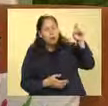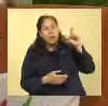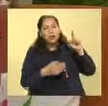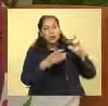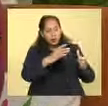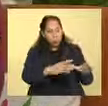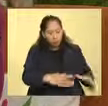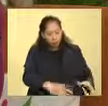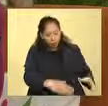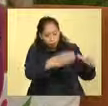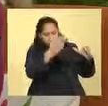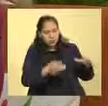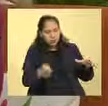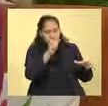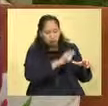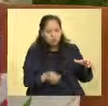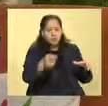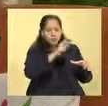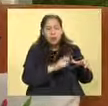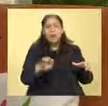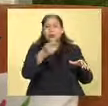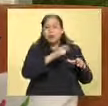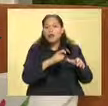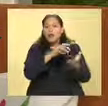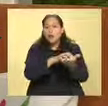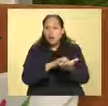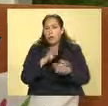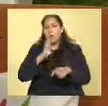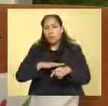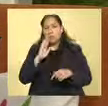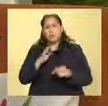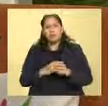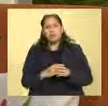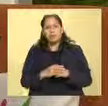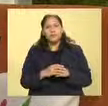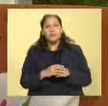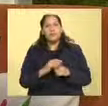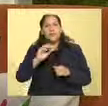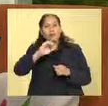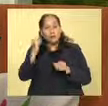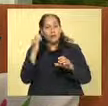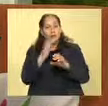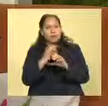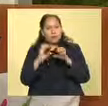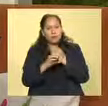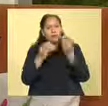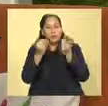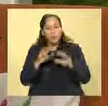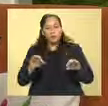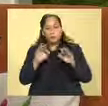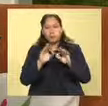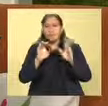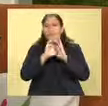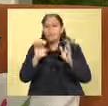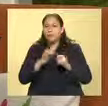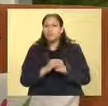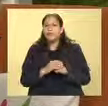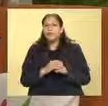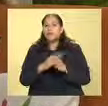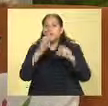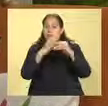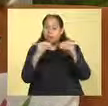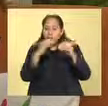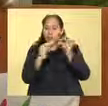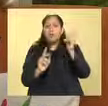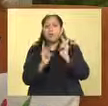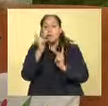más yendo a este tipo de mercados. Otra cosa también que es muy importante, por ejemplo, comprar las frutas